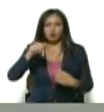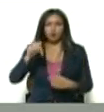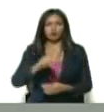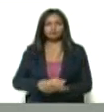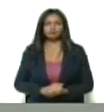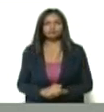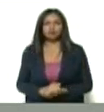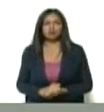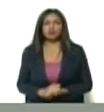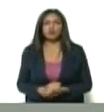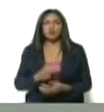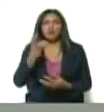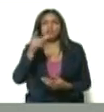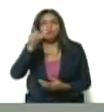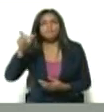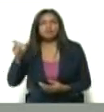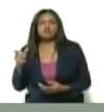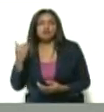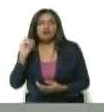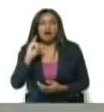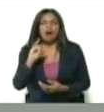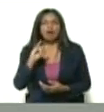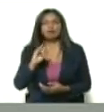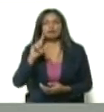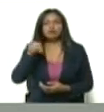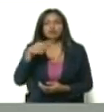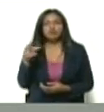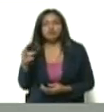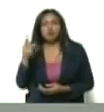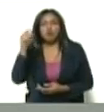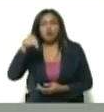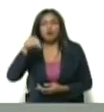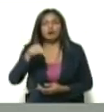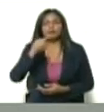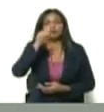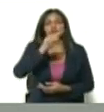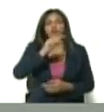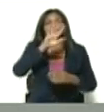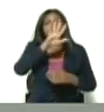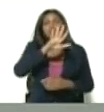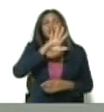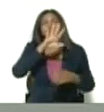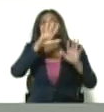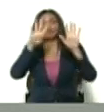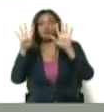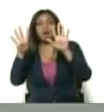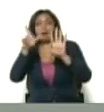dando los datos. Hoy llegamos a 159 casos,